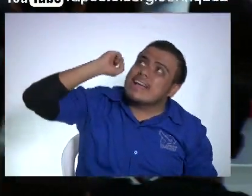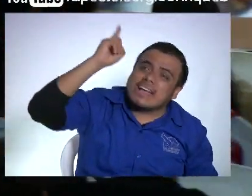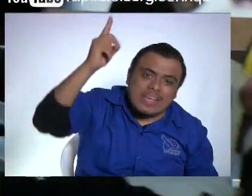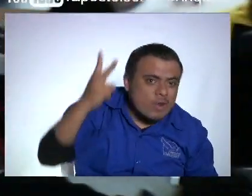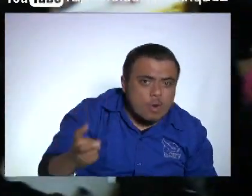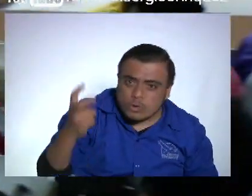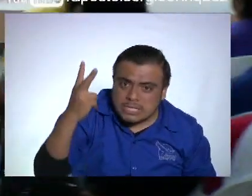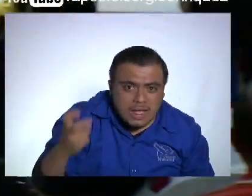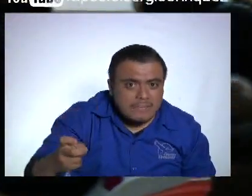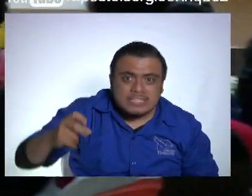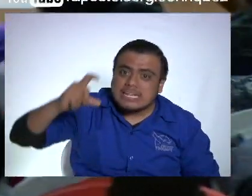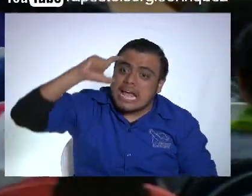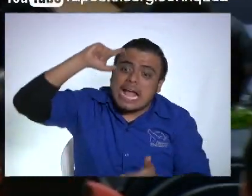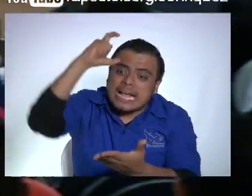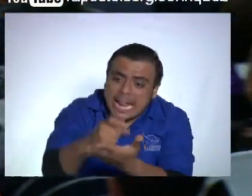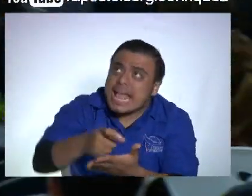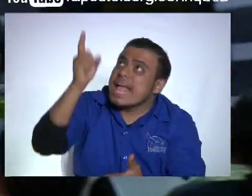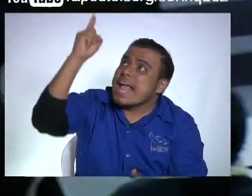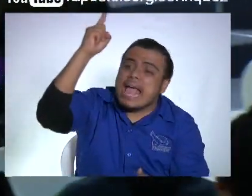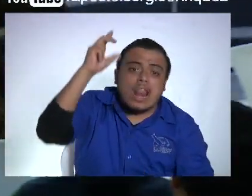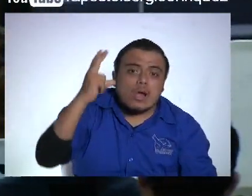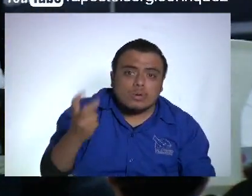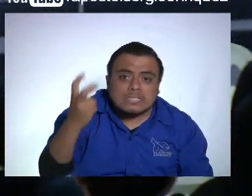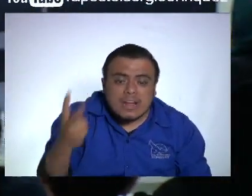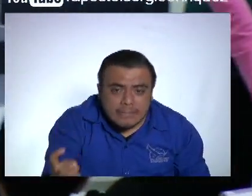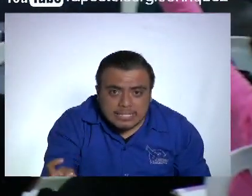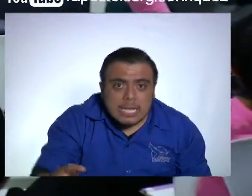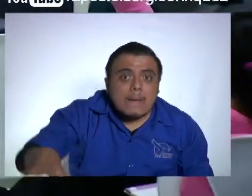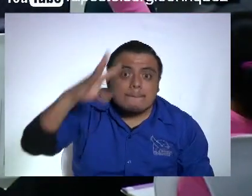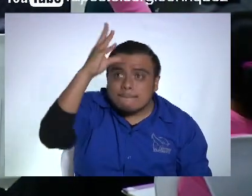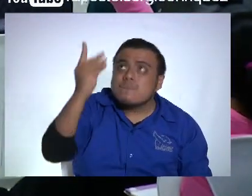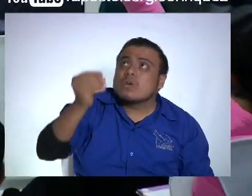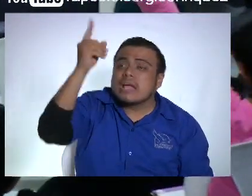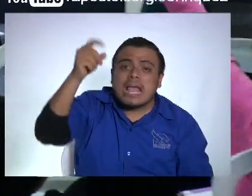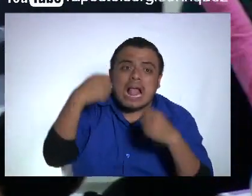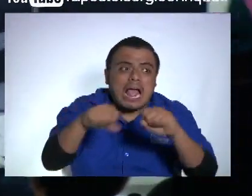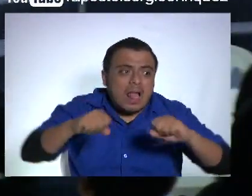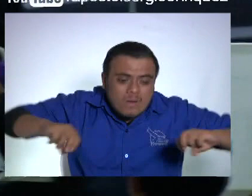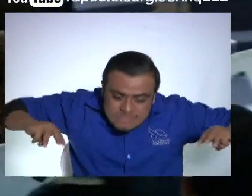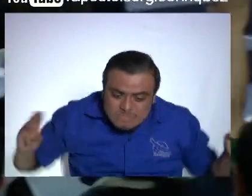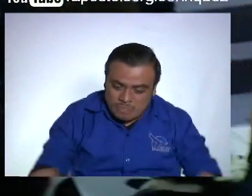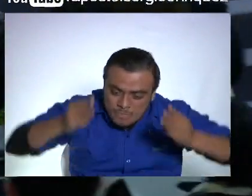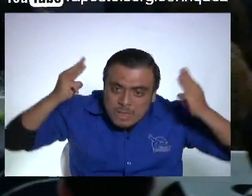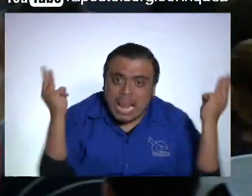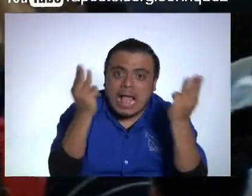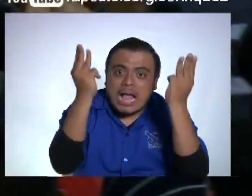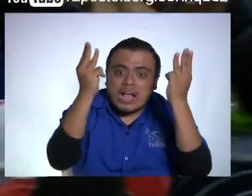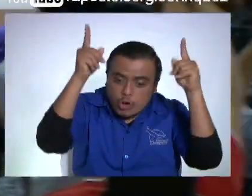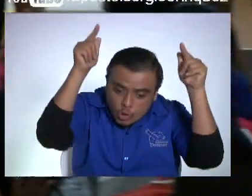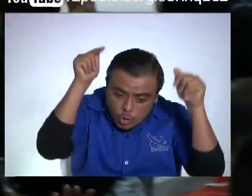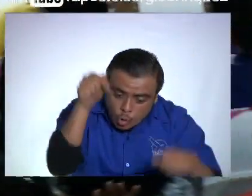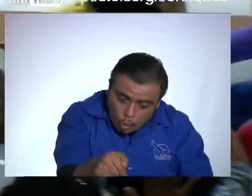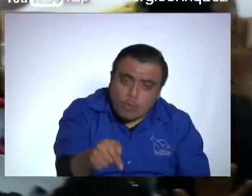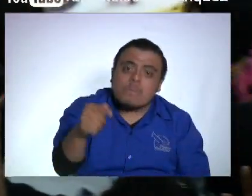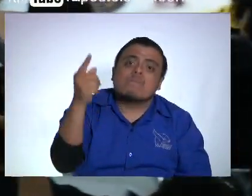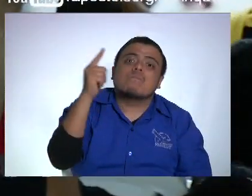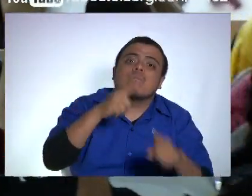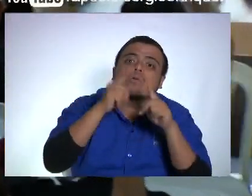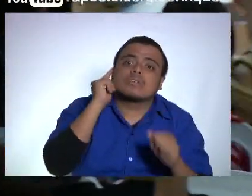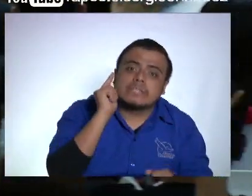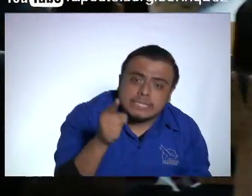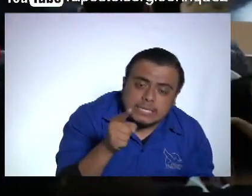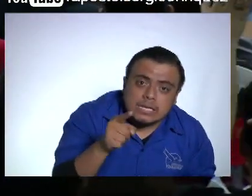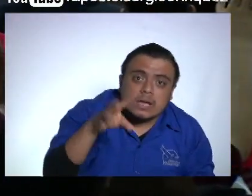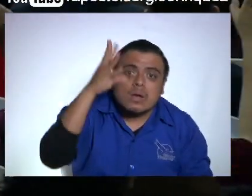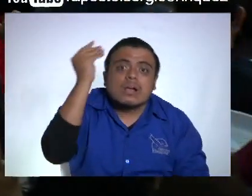a creer en mí, porque yo voy a obrar un milagro esta noche por ti, porque no está perdida